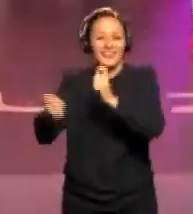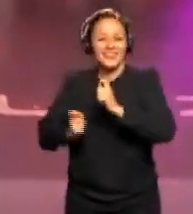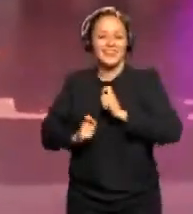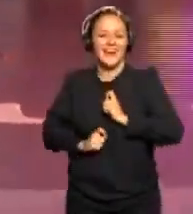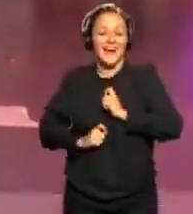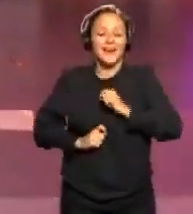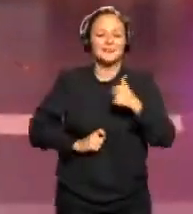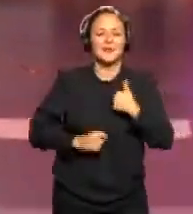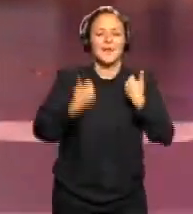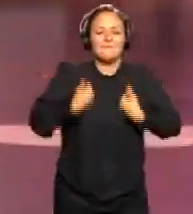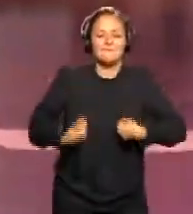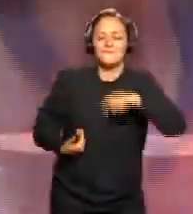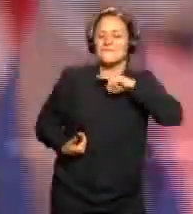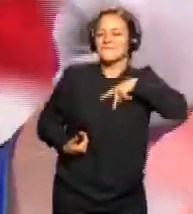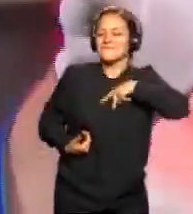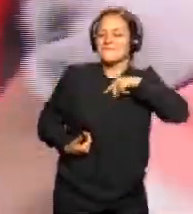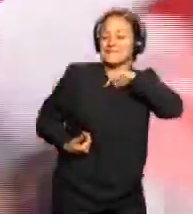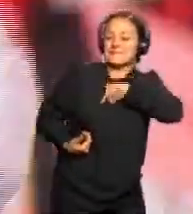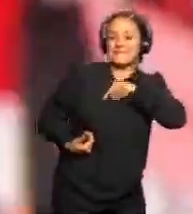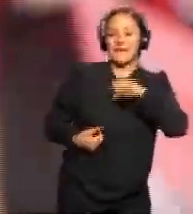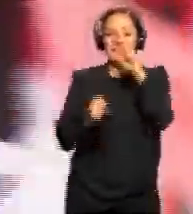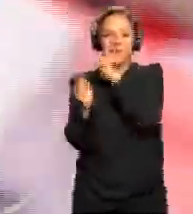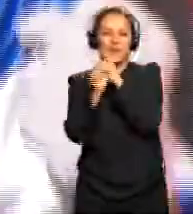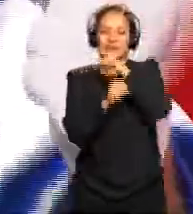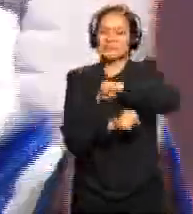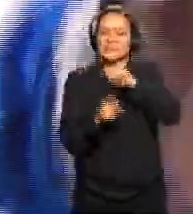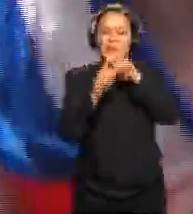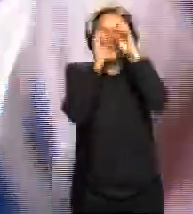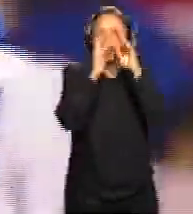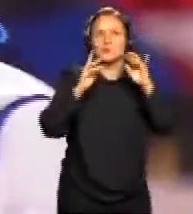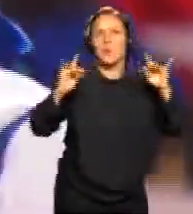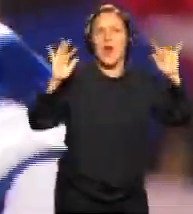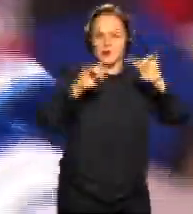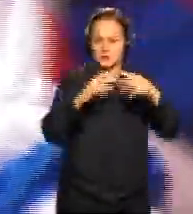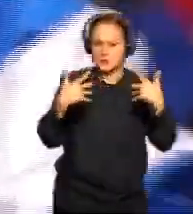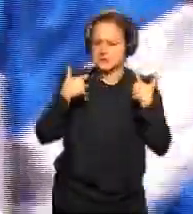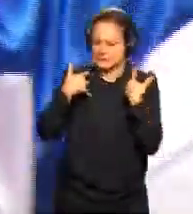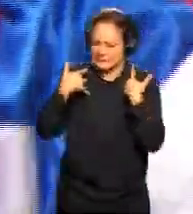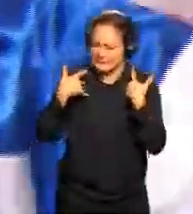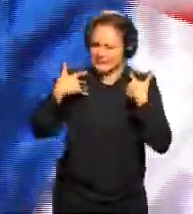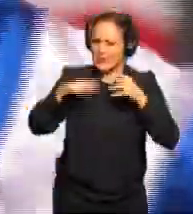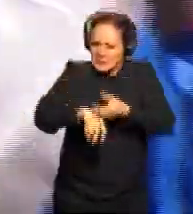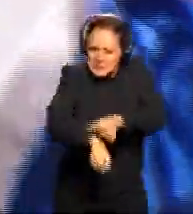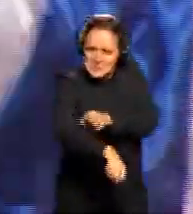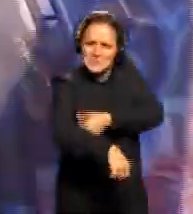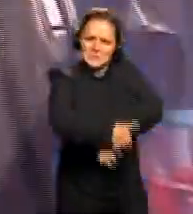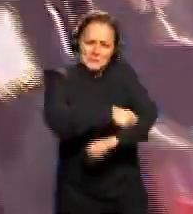y sentirme murguero siempre fue un sueño, con mucho sacrificio, también mucho empeño.